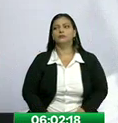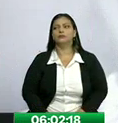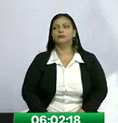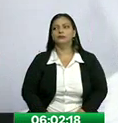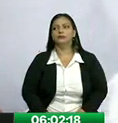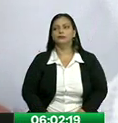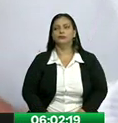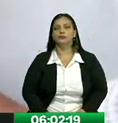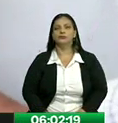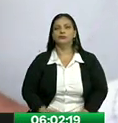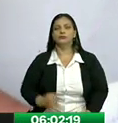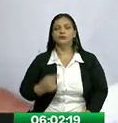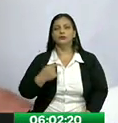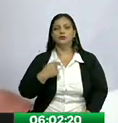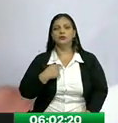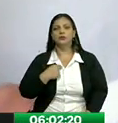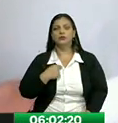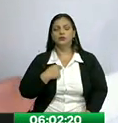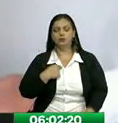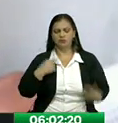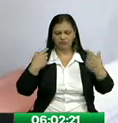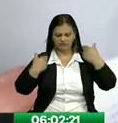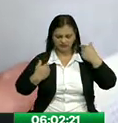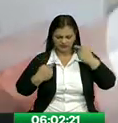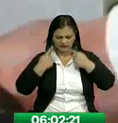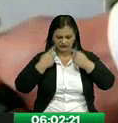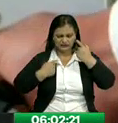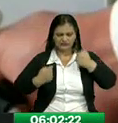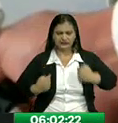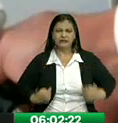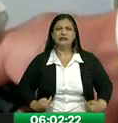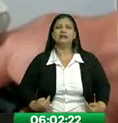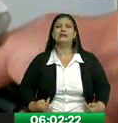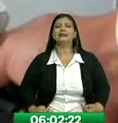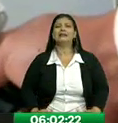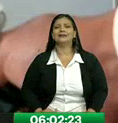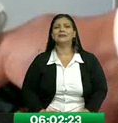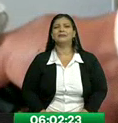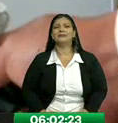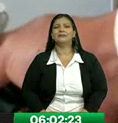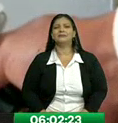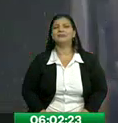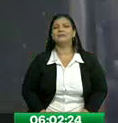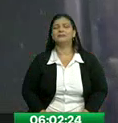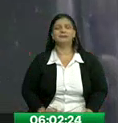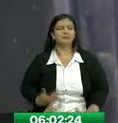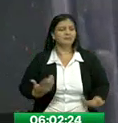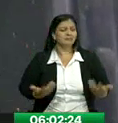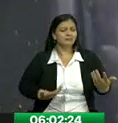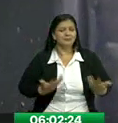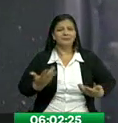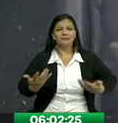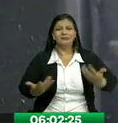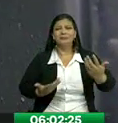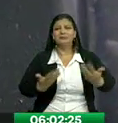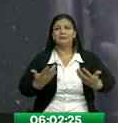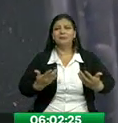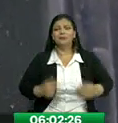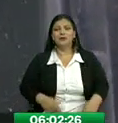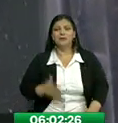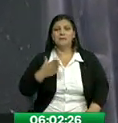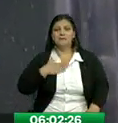abrir y cerrar de ojos, ya me di cuenta que ya estaba debajo del puente. Y en ese momento lo que se me ocurrió fue hacer el asiento para